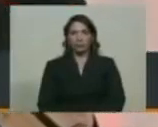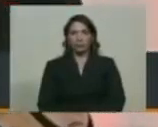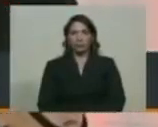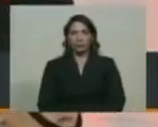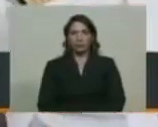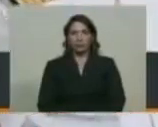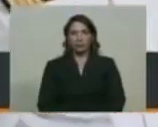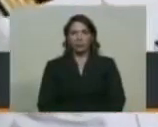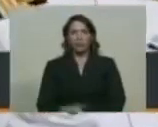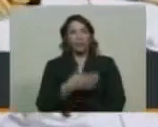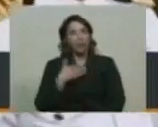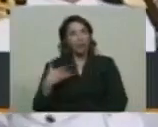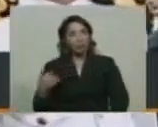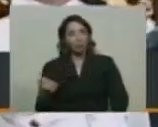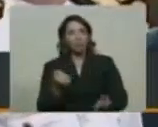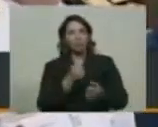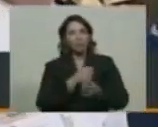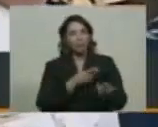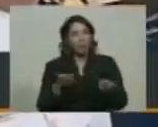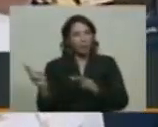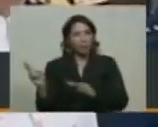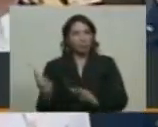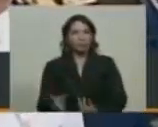queridos invitados,